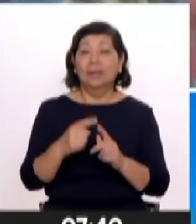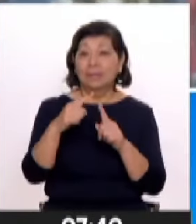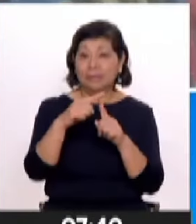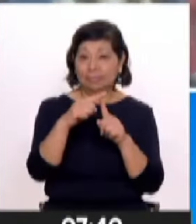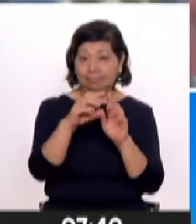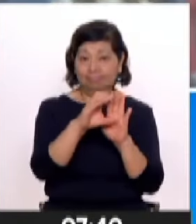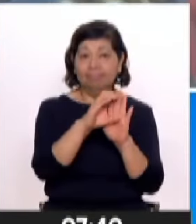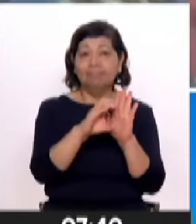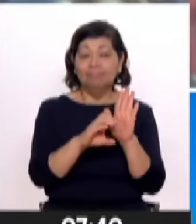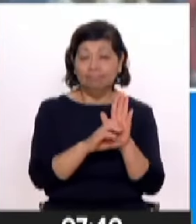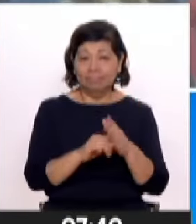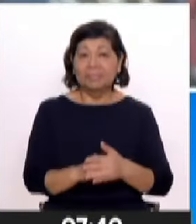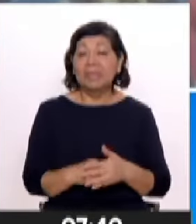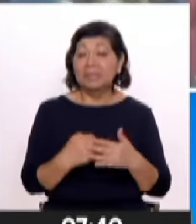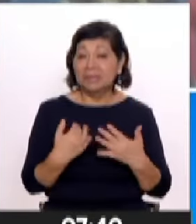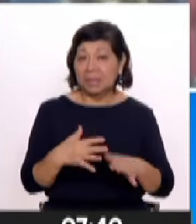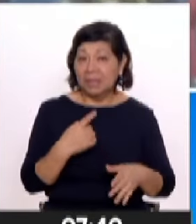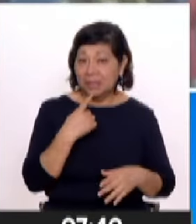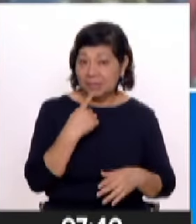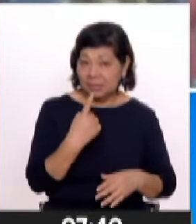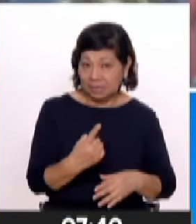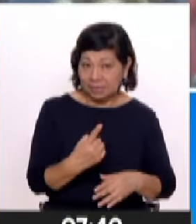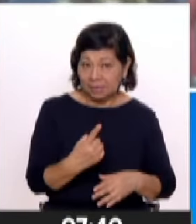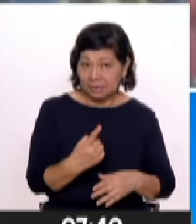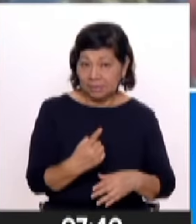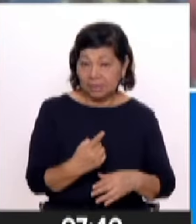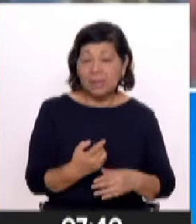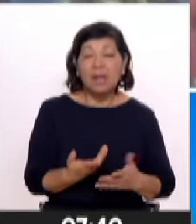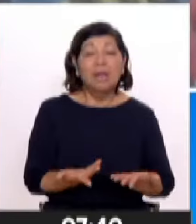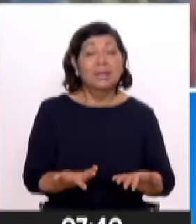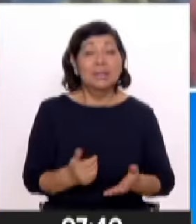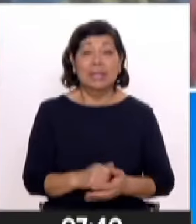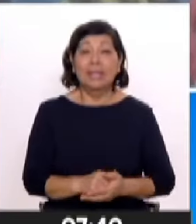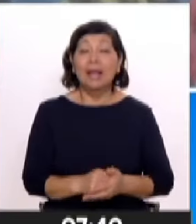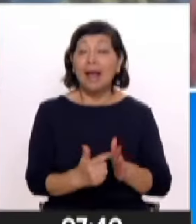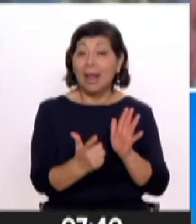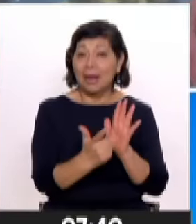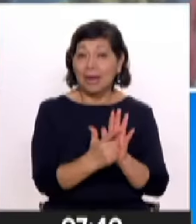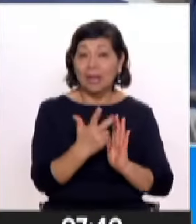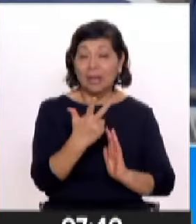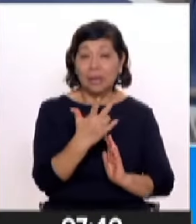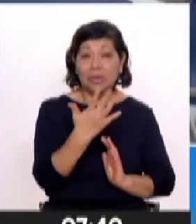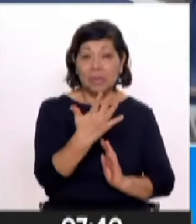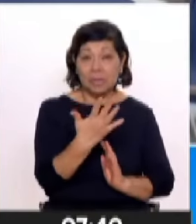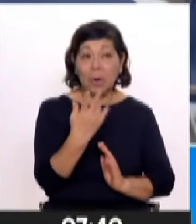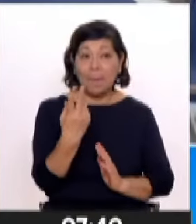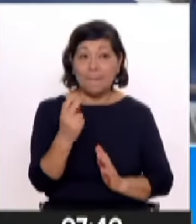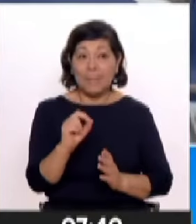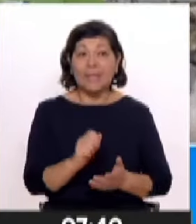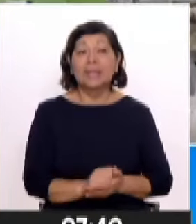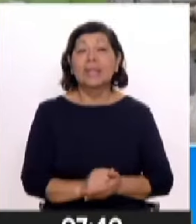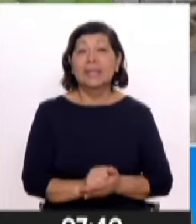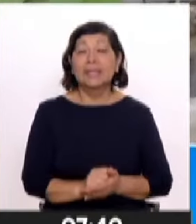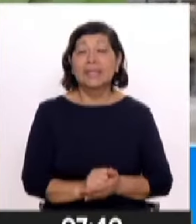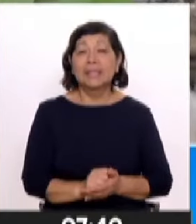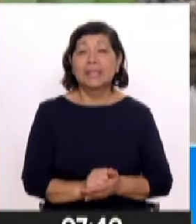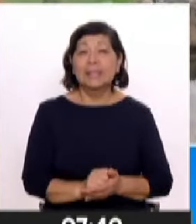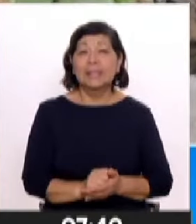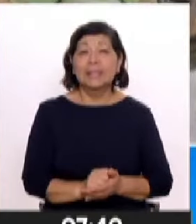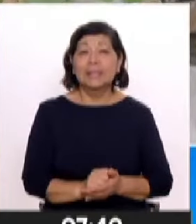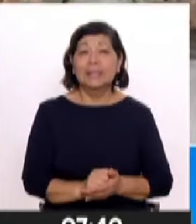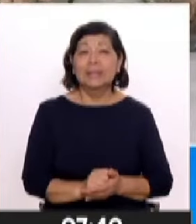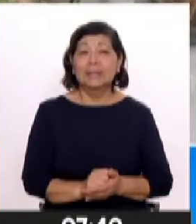Tribunal Constitucional ya se pronunció sobre la constitucionalidad de la ley 31.520,